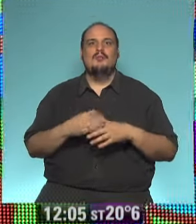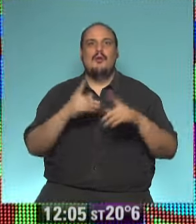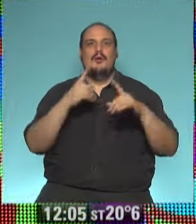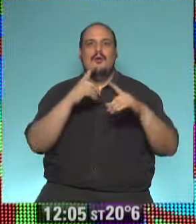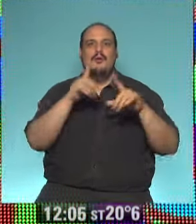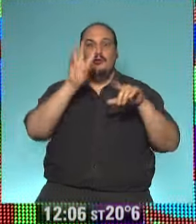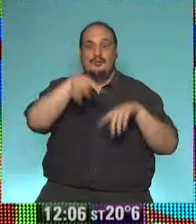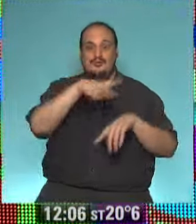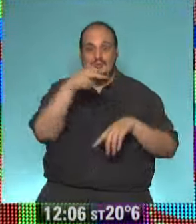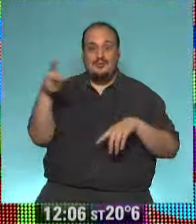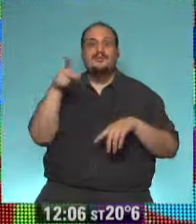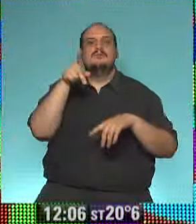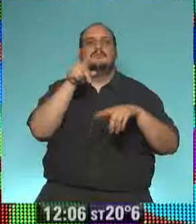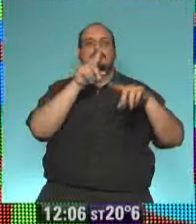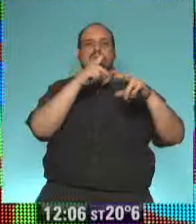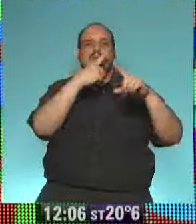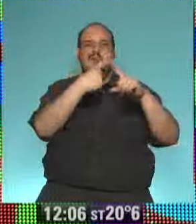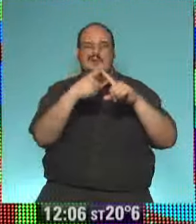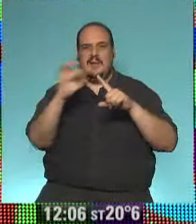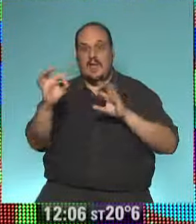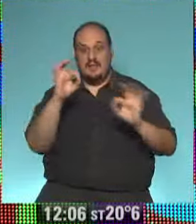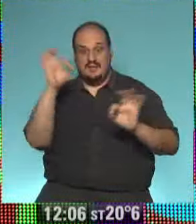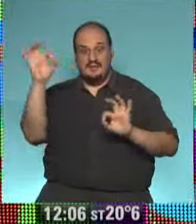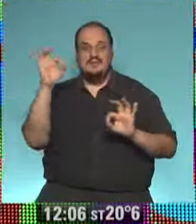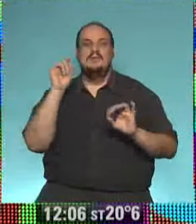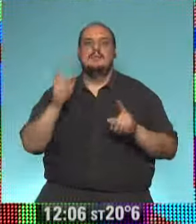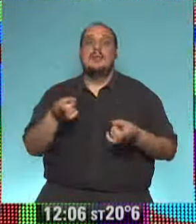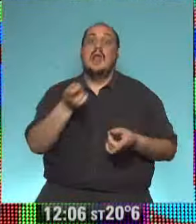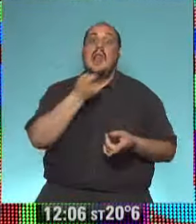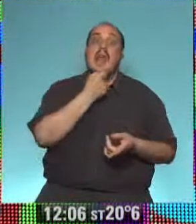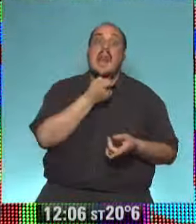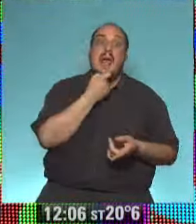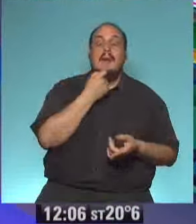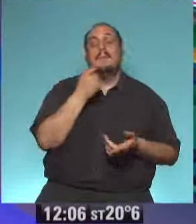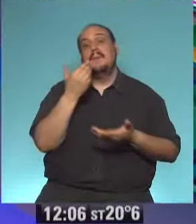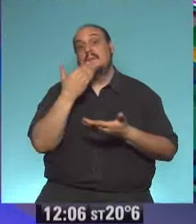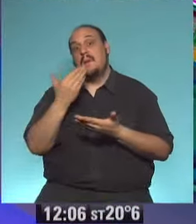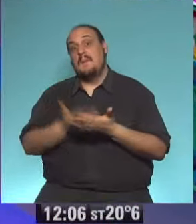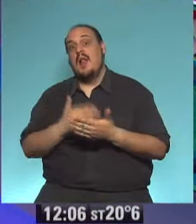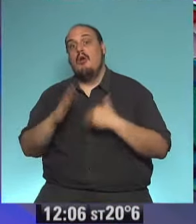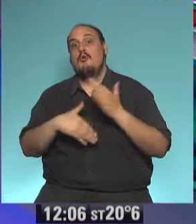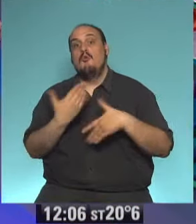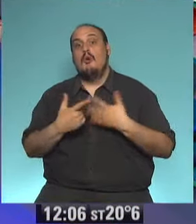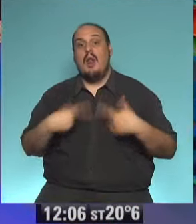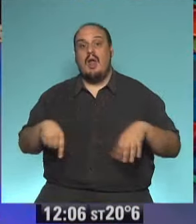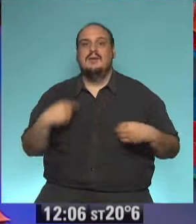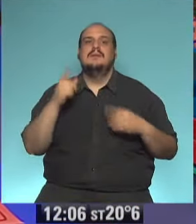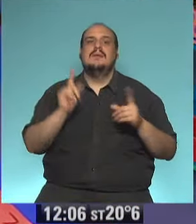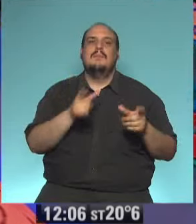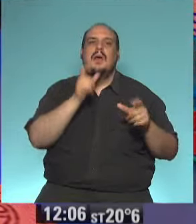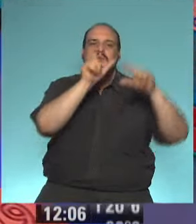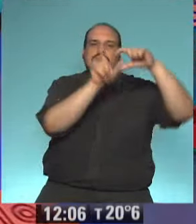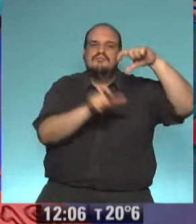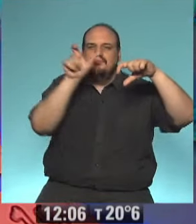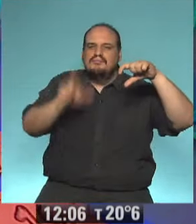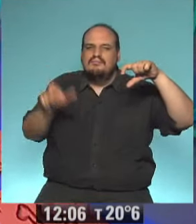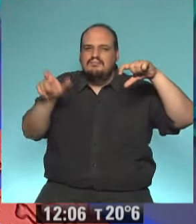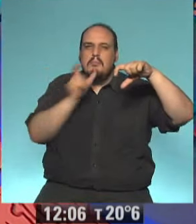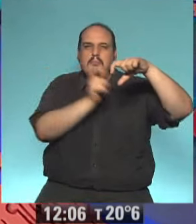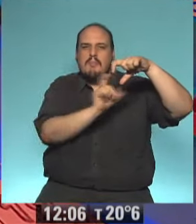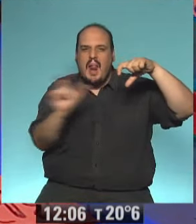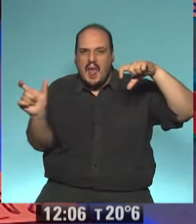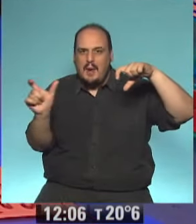al tatetí al ahorcado, porque ese día nos preguntamos a qué se podía jugar con lápiz y papel. Por ¿se eso acuerdan? Estamos jugando al Tutti Frutti. Al Tutti Frutti, que los chicos también nos mandaron sus